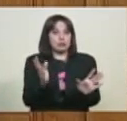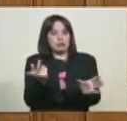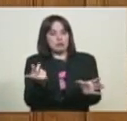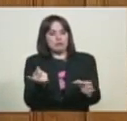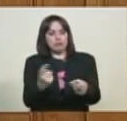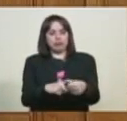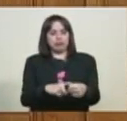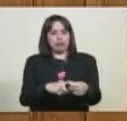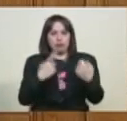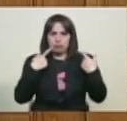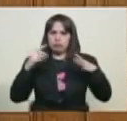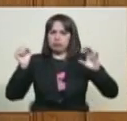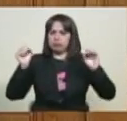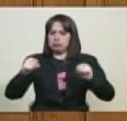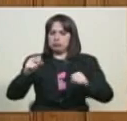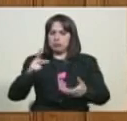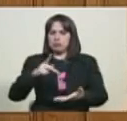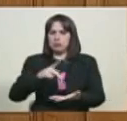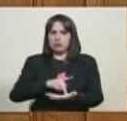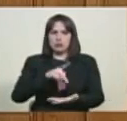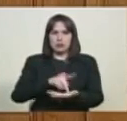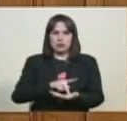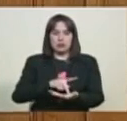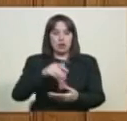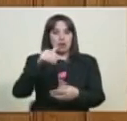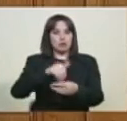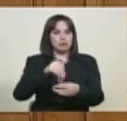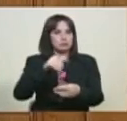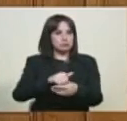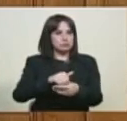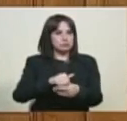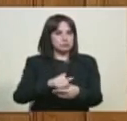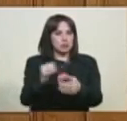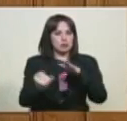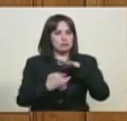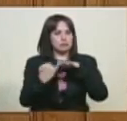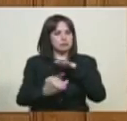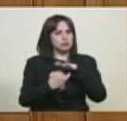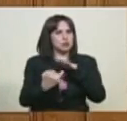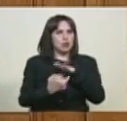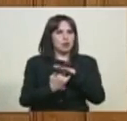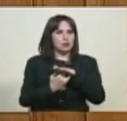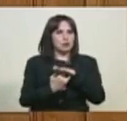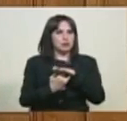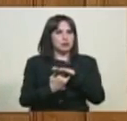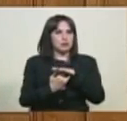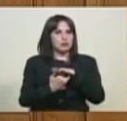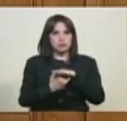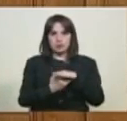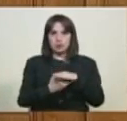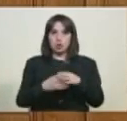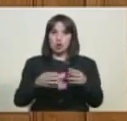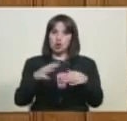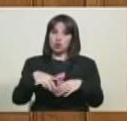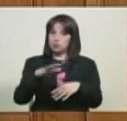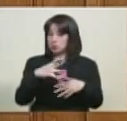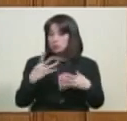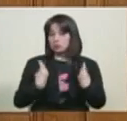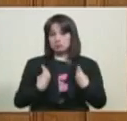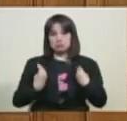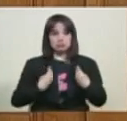reincorporó a los espacios electorales, a los espacios institucionales, donde